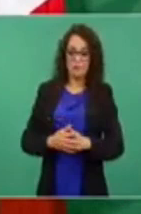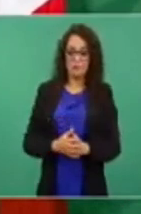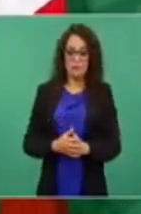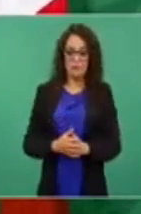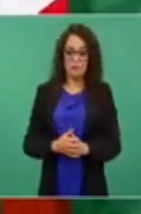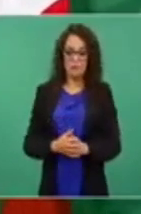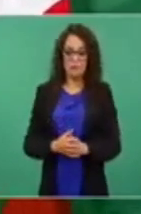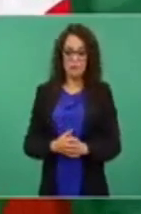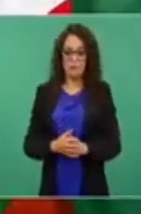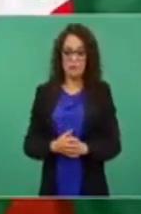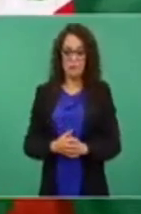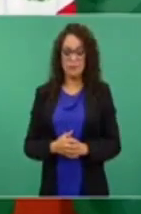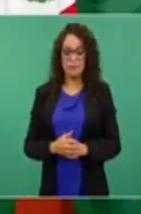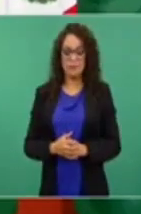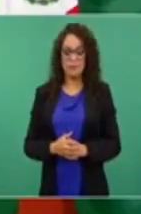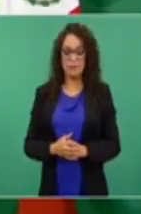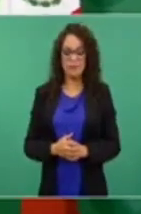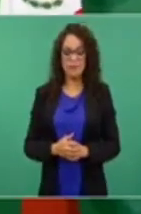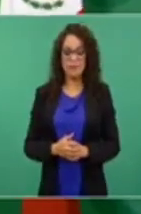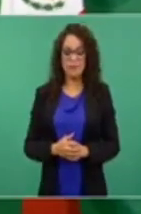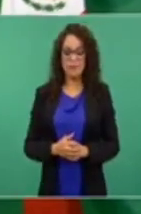Y se logran condiciones